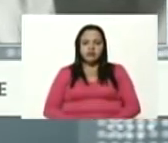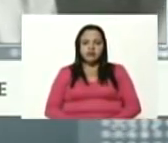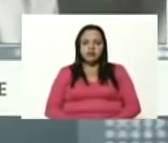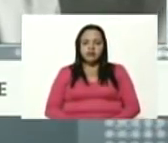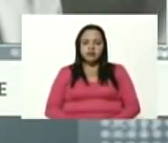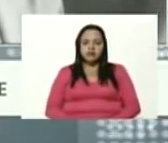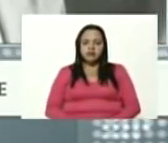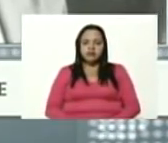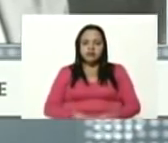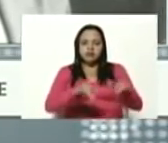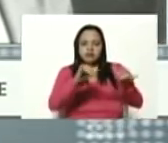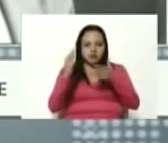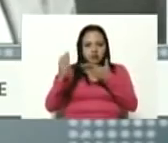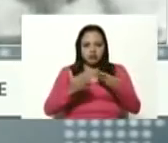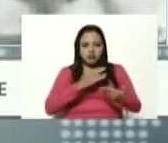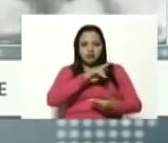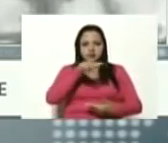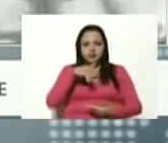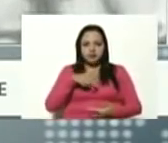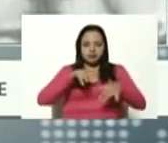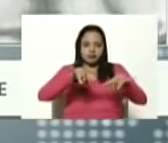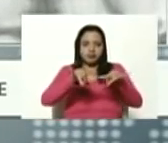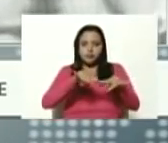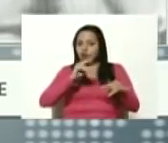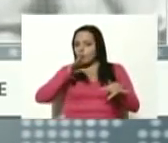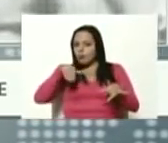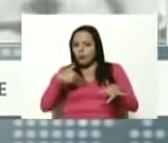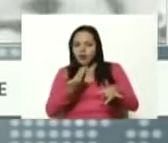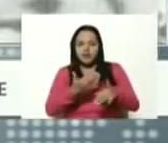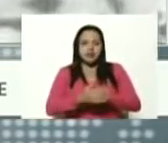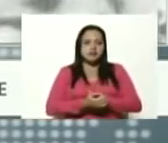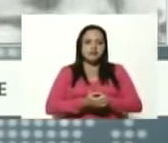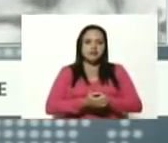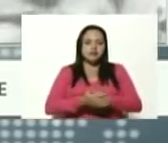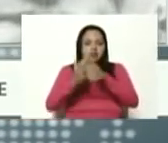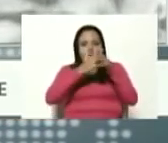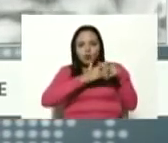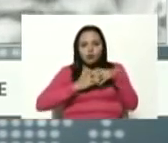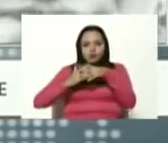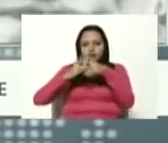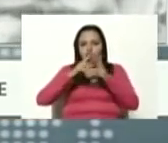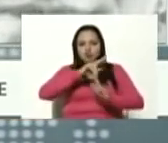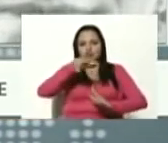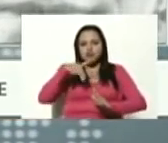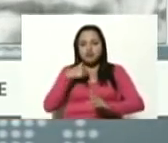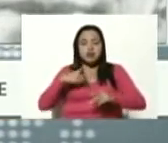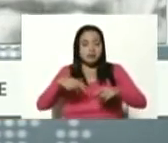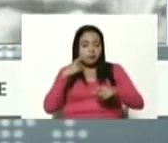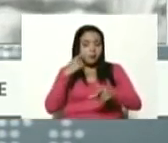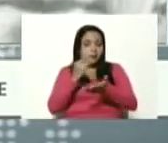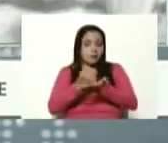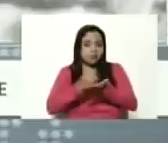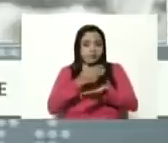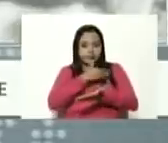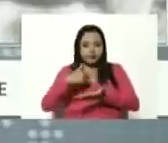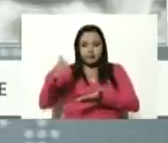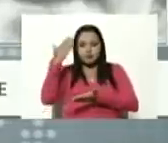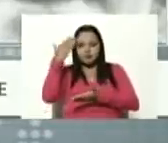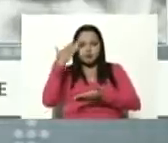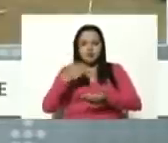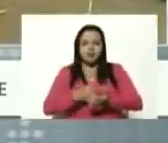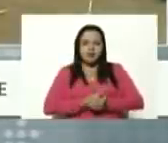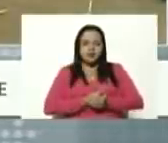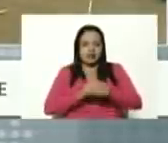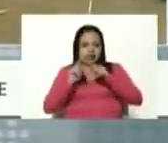ahí venimos nosotros. Por eso es que no puede el imperialismo con nosotros. Entonces, fíjense, yo quiero saber